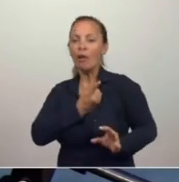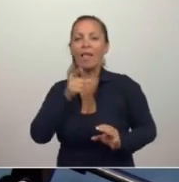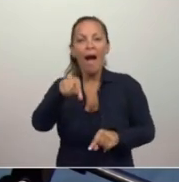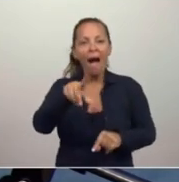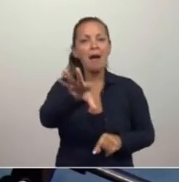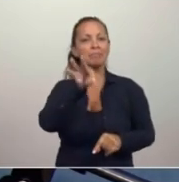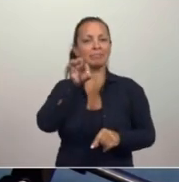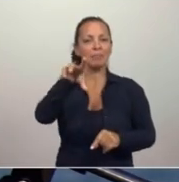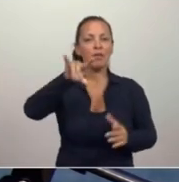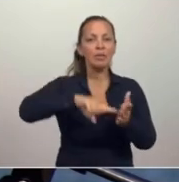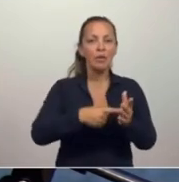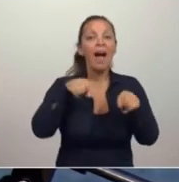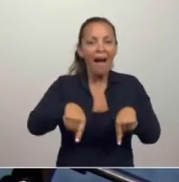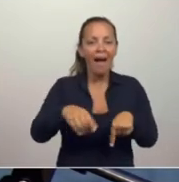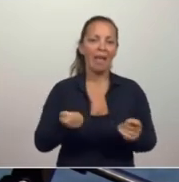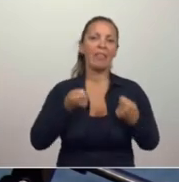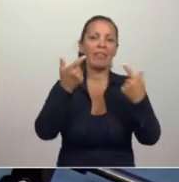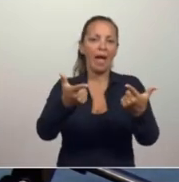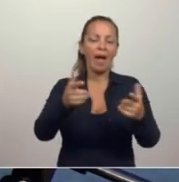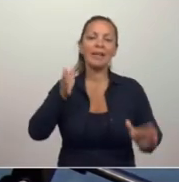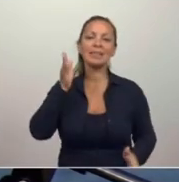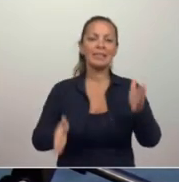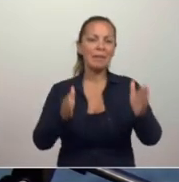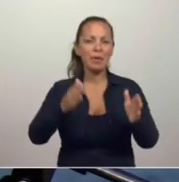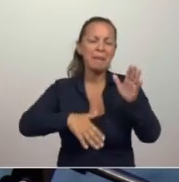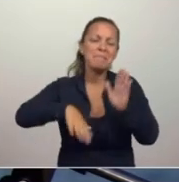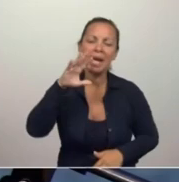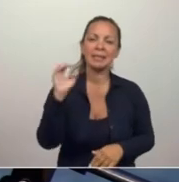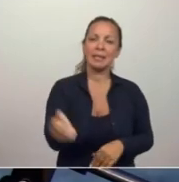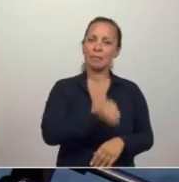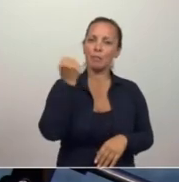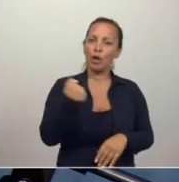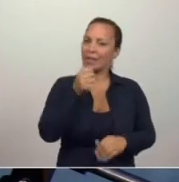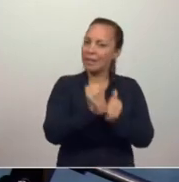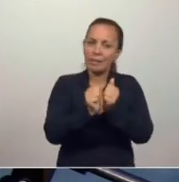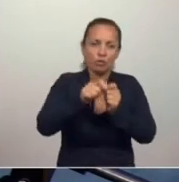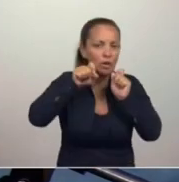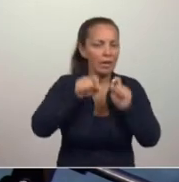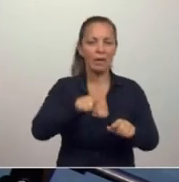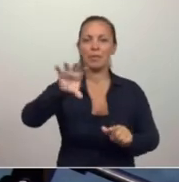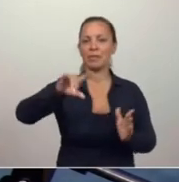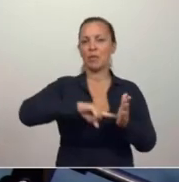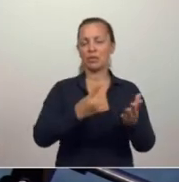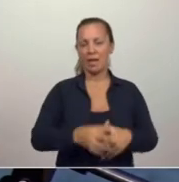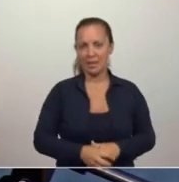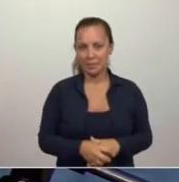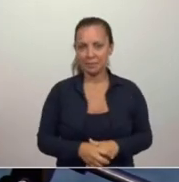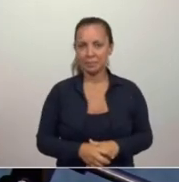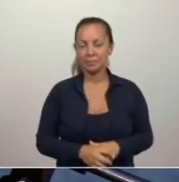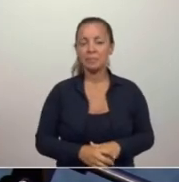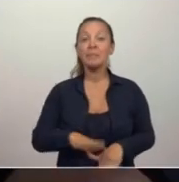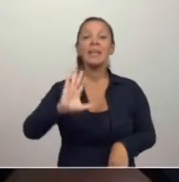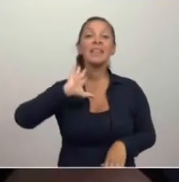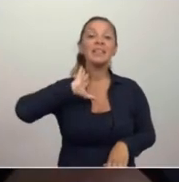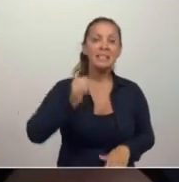esta sea la temporada más importante de la historia de la provincia de Buenos Aires 16